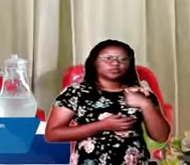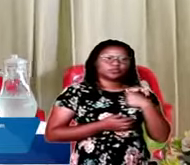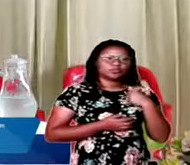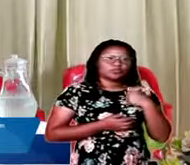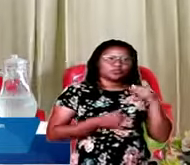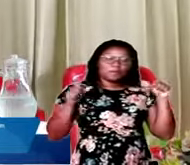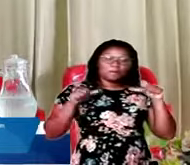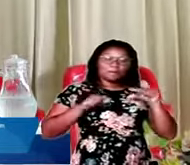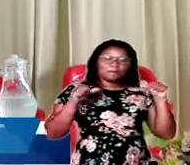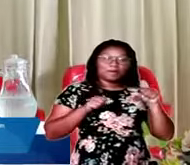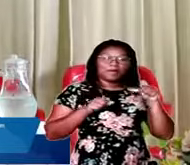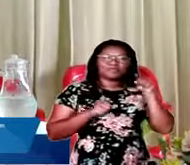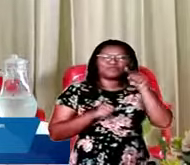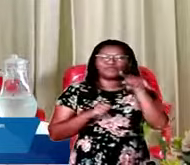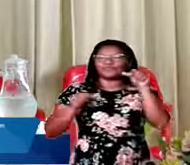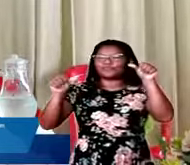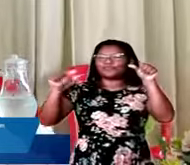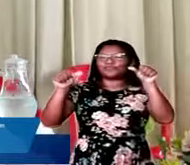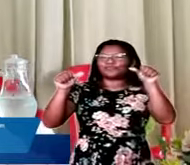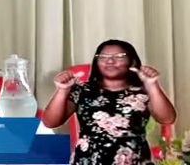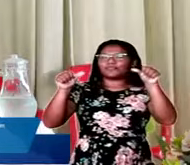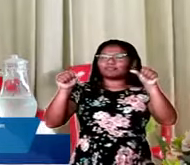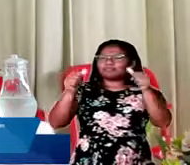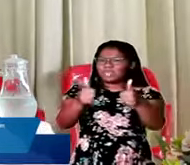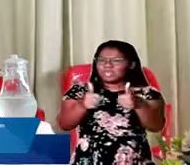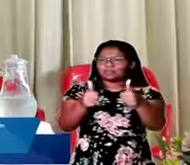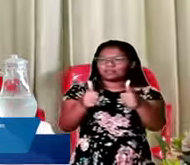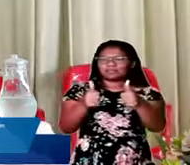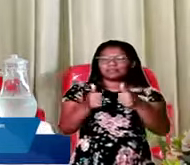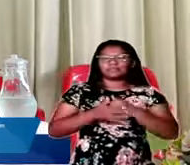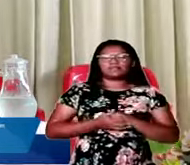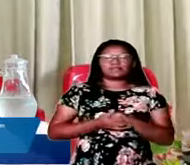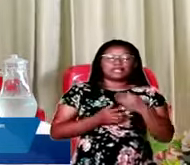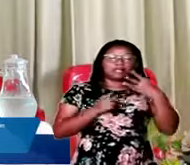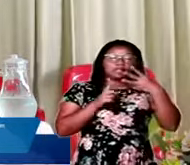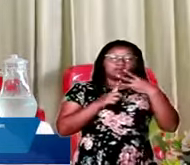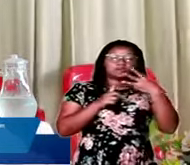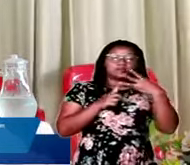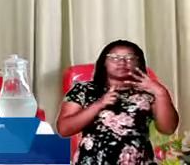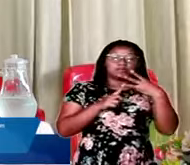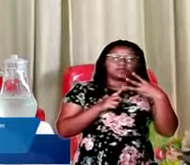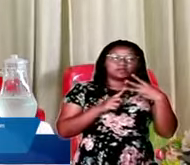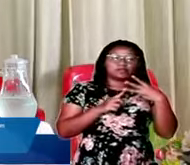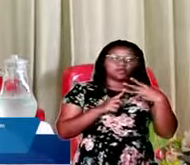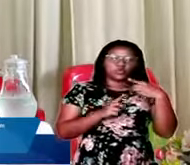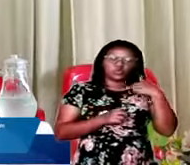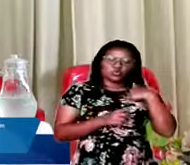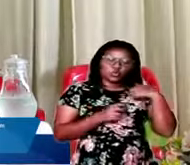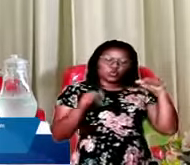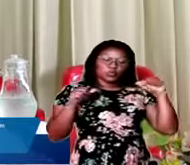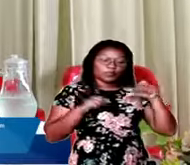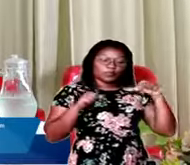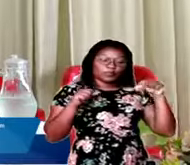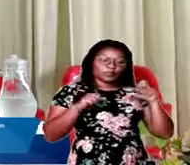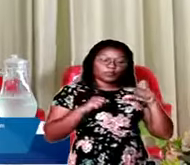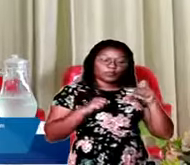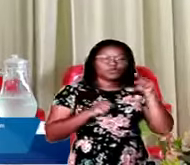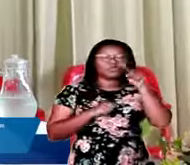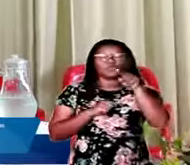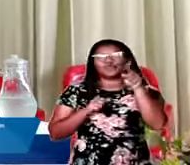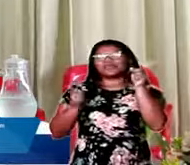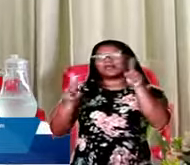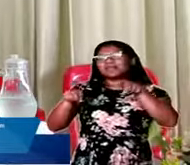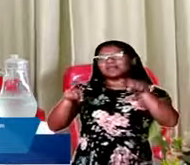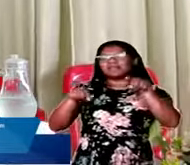mal, tú estás bien. Número tres, yo estoy mal, tú estás mal.